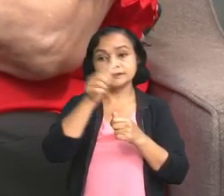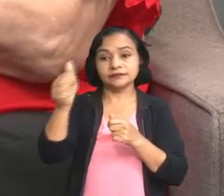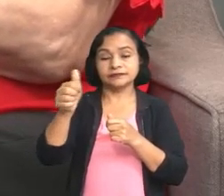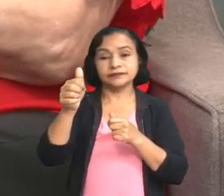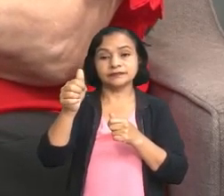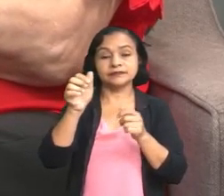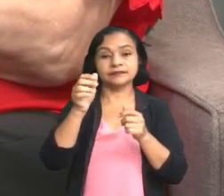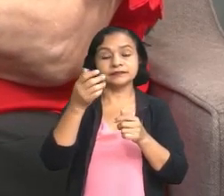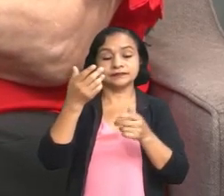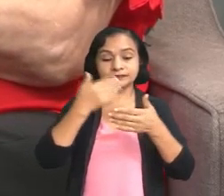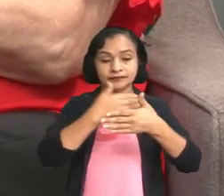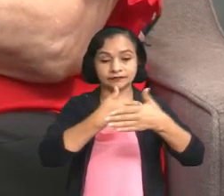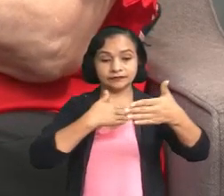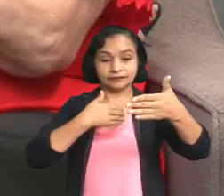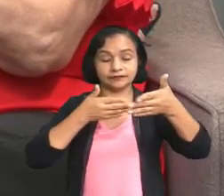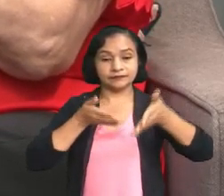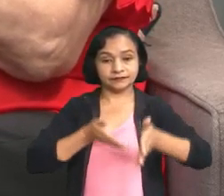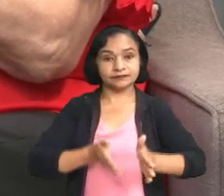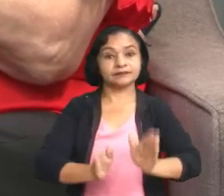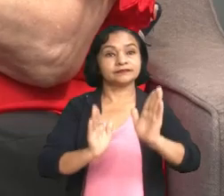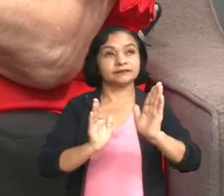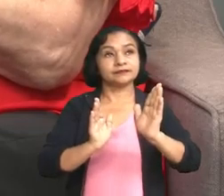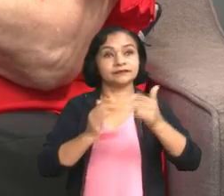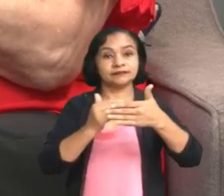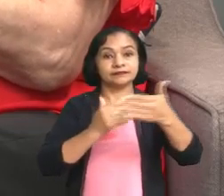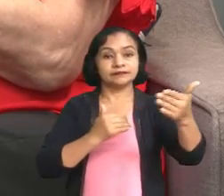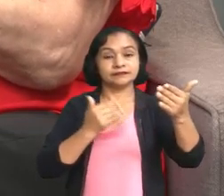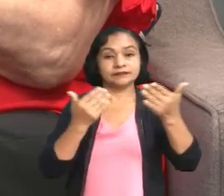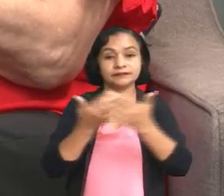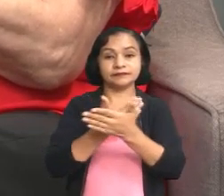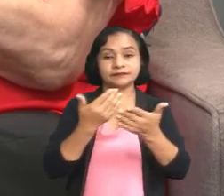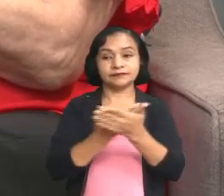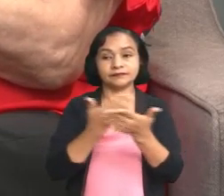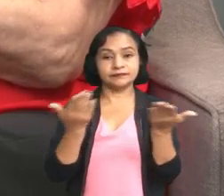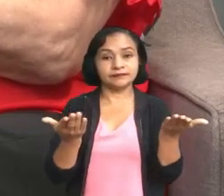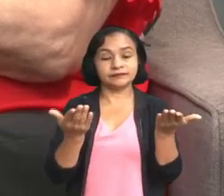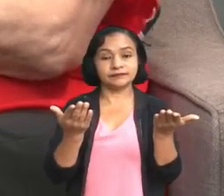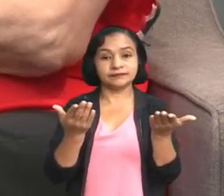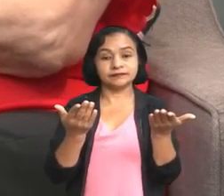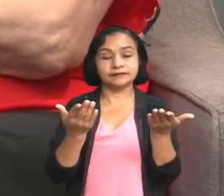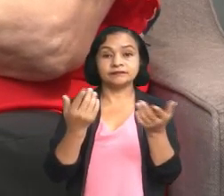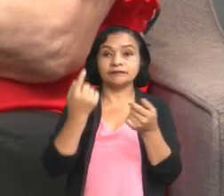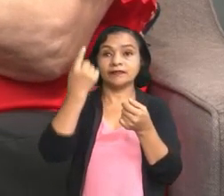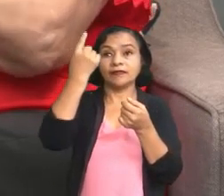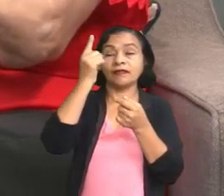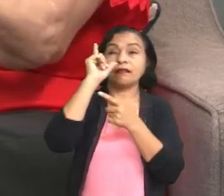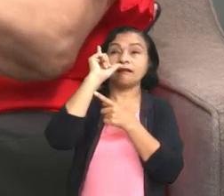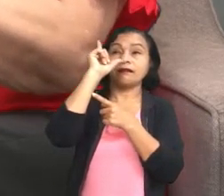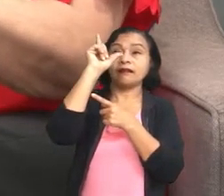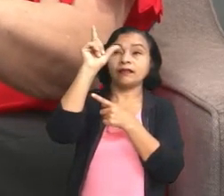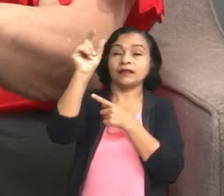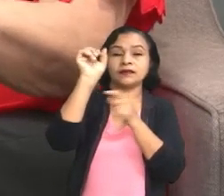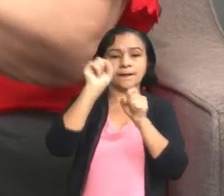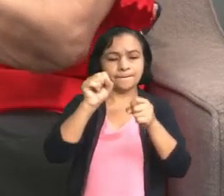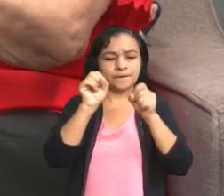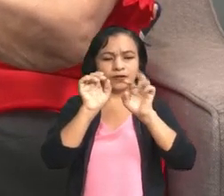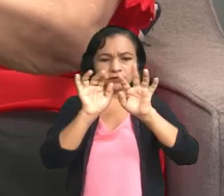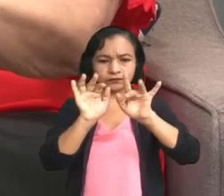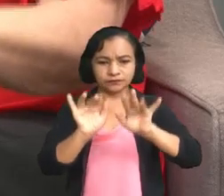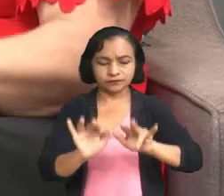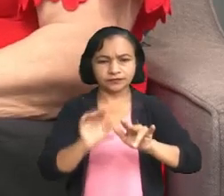de las partidas de nacimiento, que también ahora con las nuevas tecnologías ya no tenemos que venir desde lejos, sino que lo podés solicitar